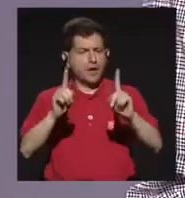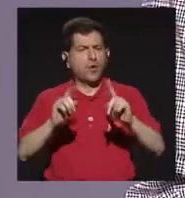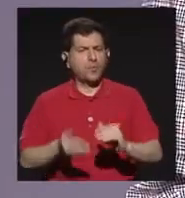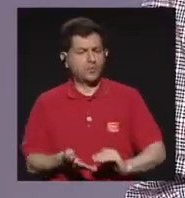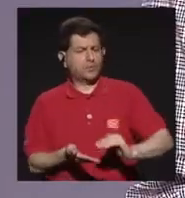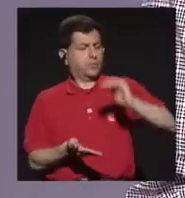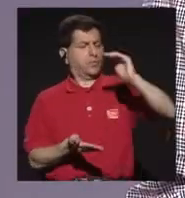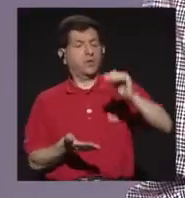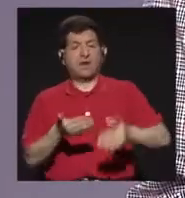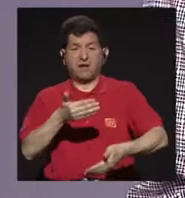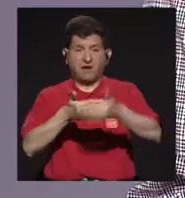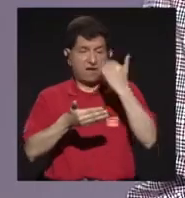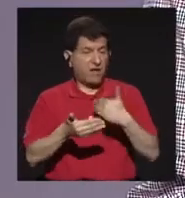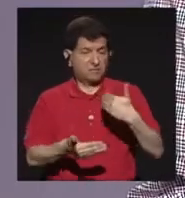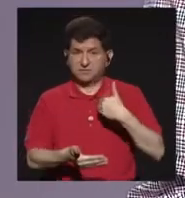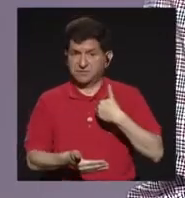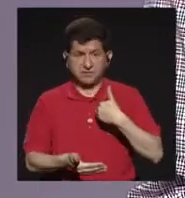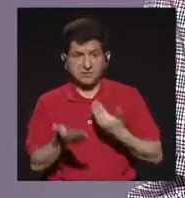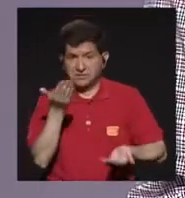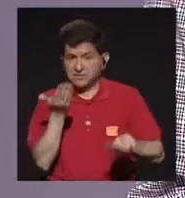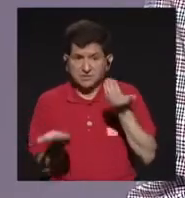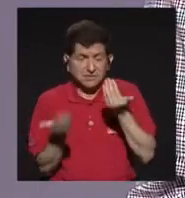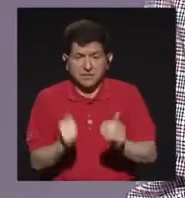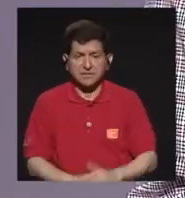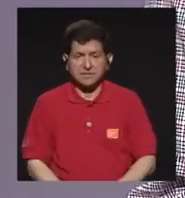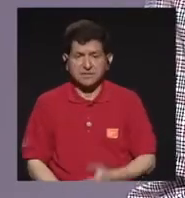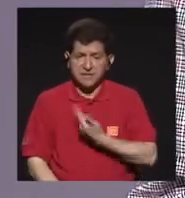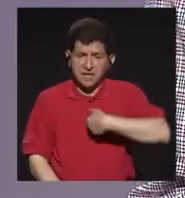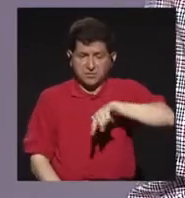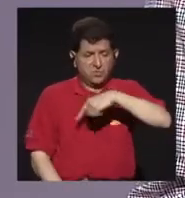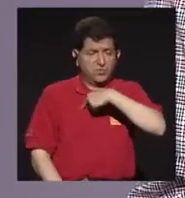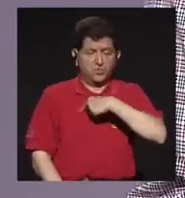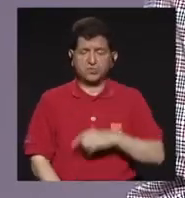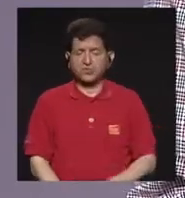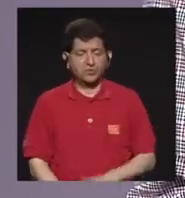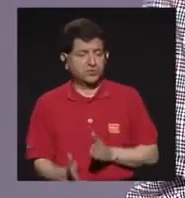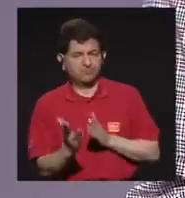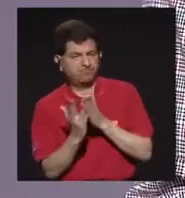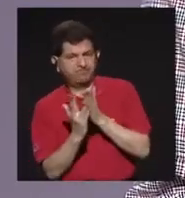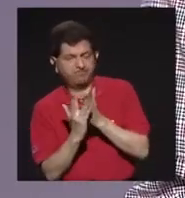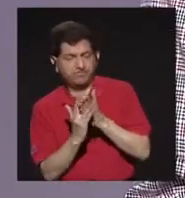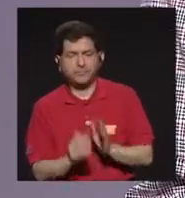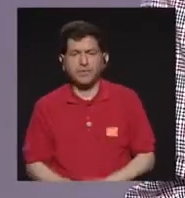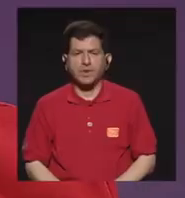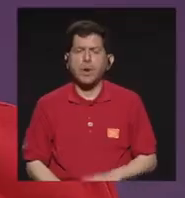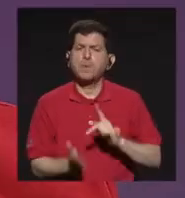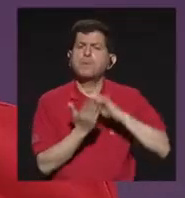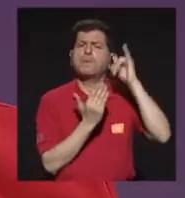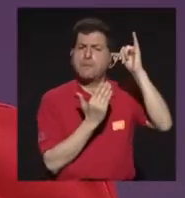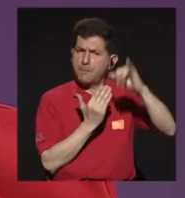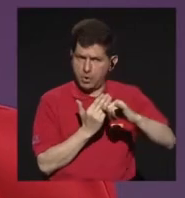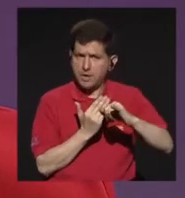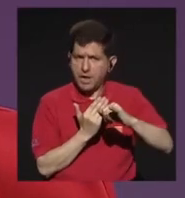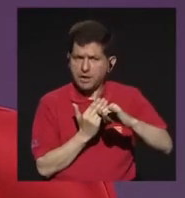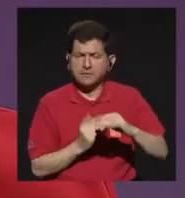oportunidades que antes, de los que quizá algunos de nosotros pudimos tener. Y hay un proyecto